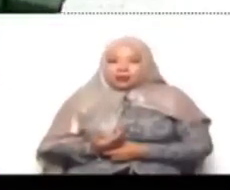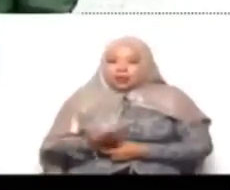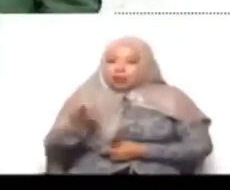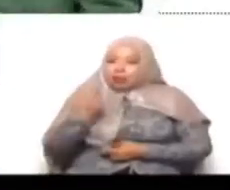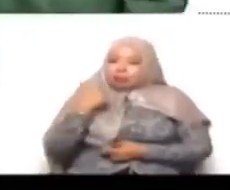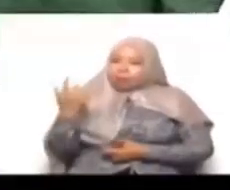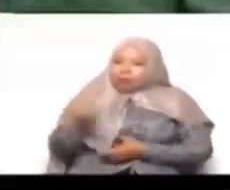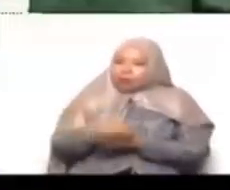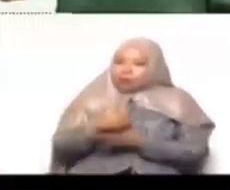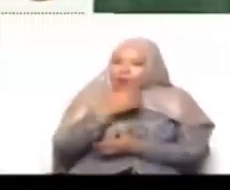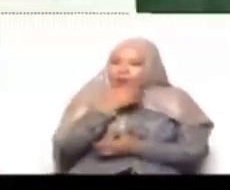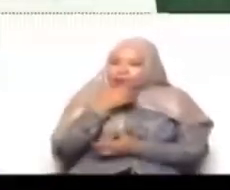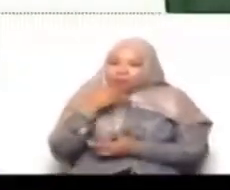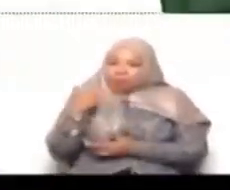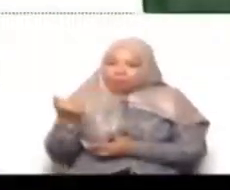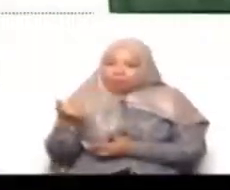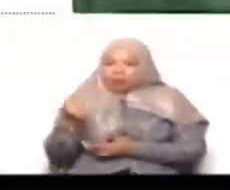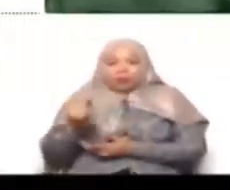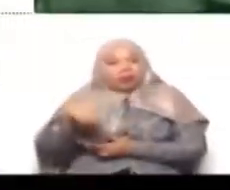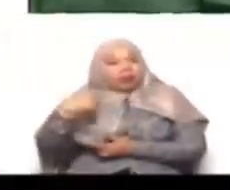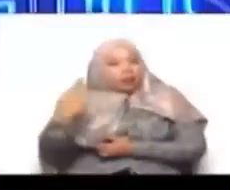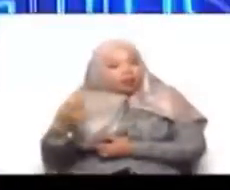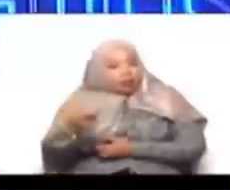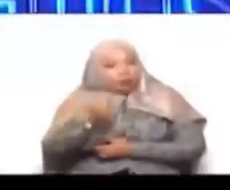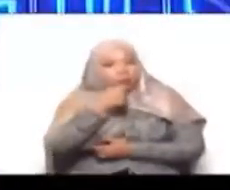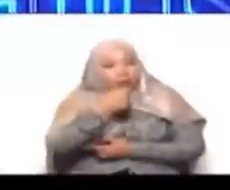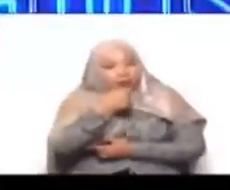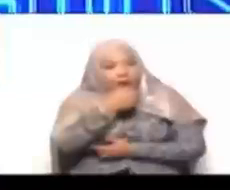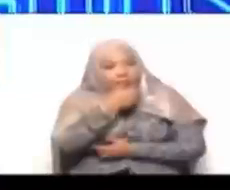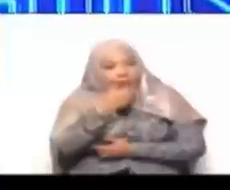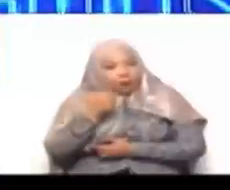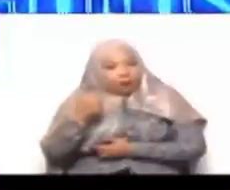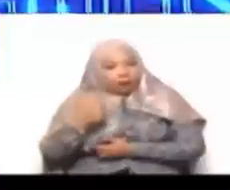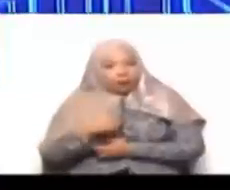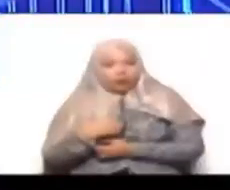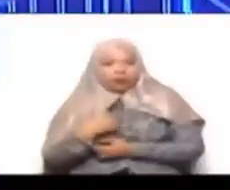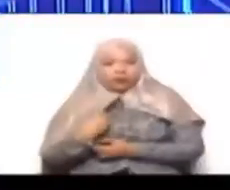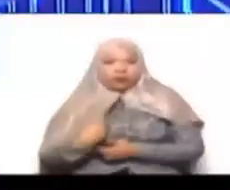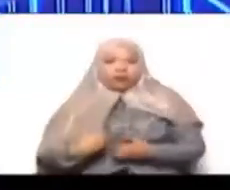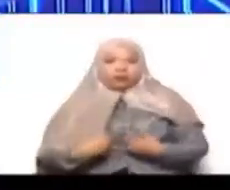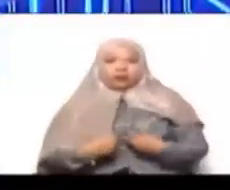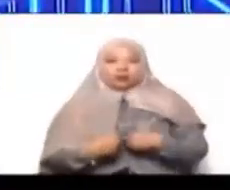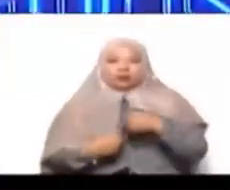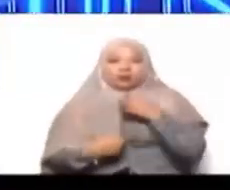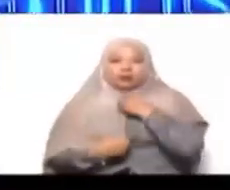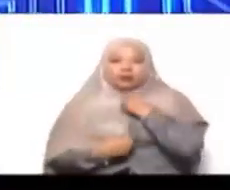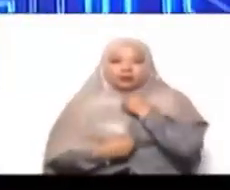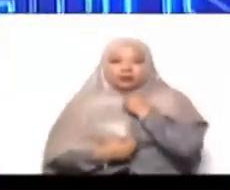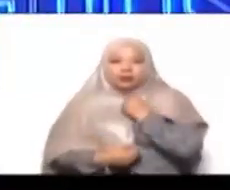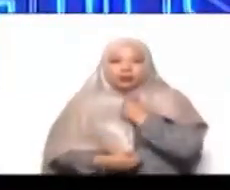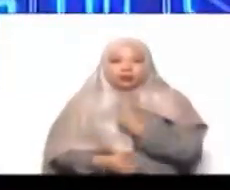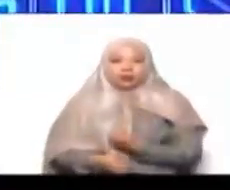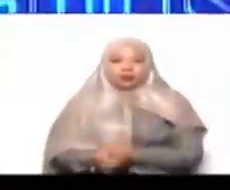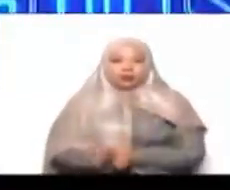aquí? Ah, bueno. Para la próxima, ¿verdad? No, esa es la voz. La voz,